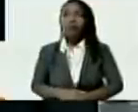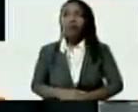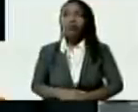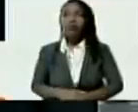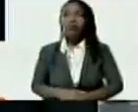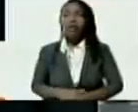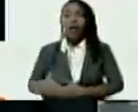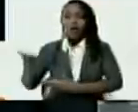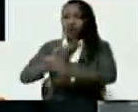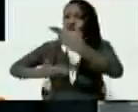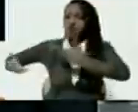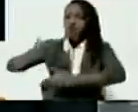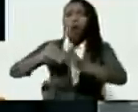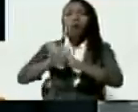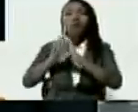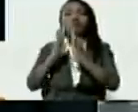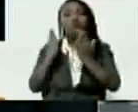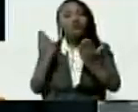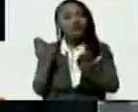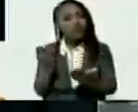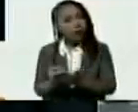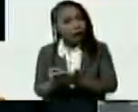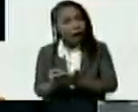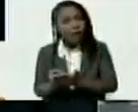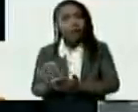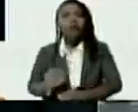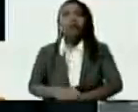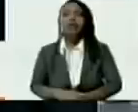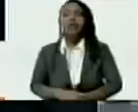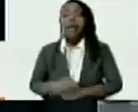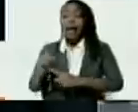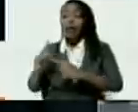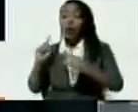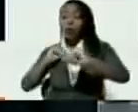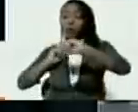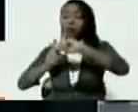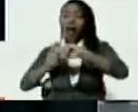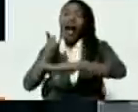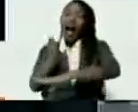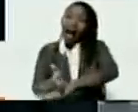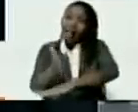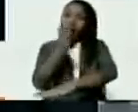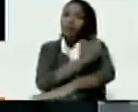la cooperación mundial y que se tomen medidas